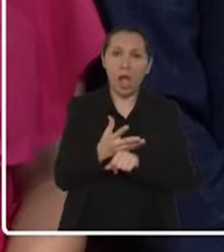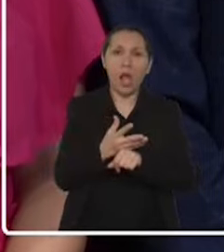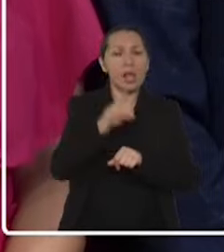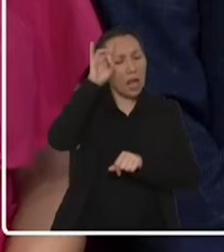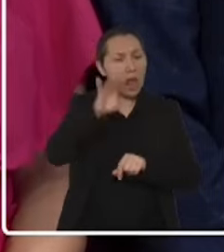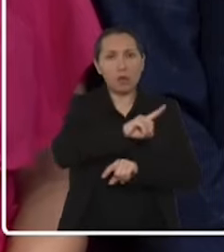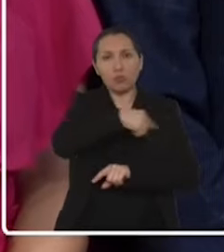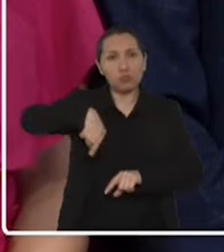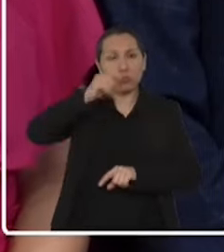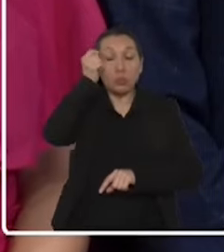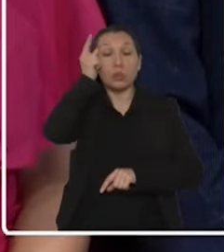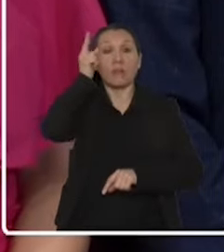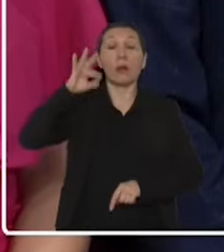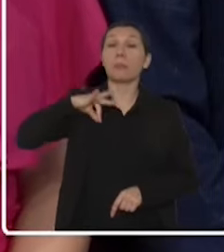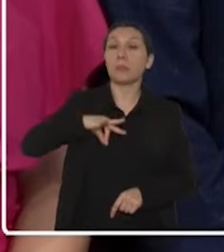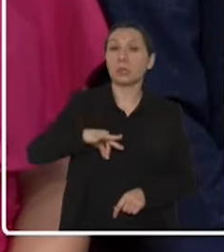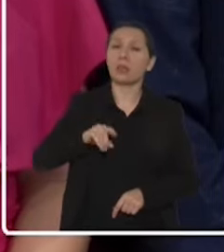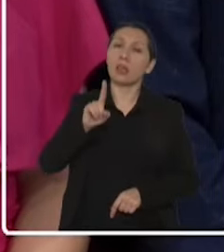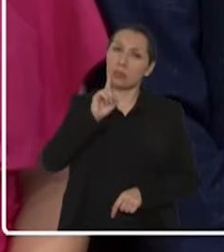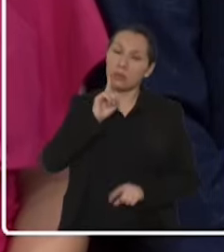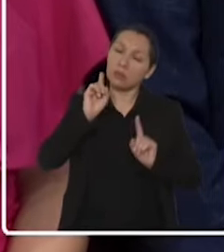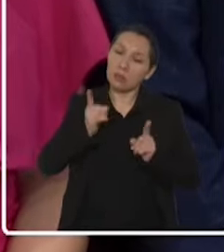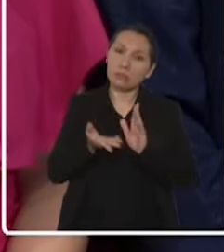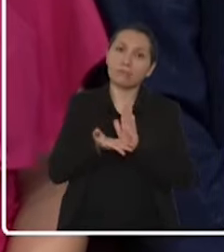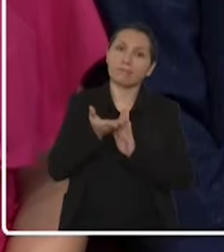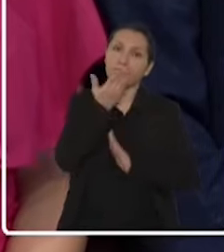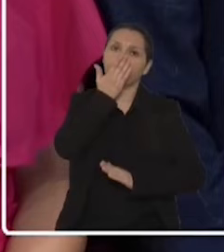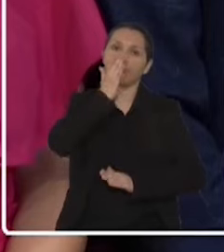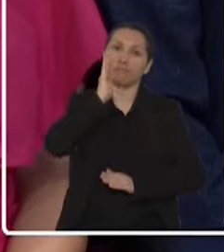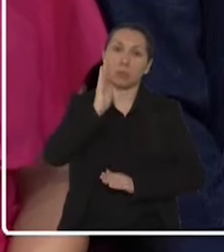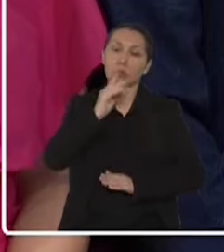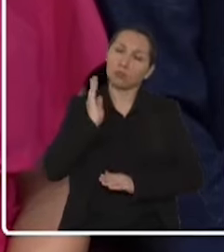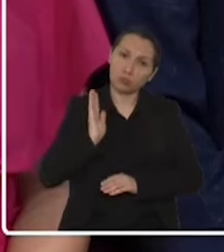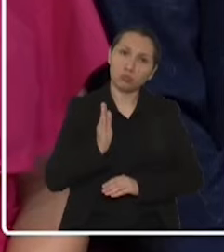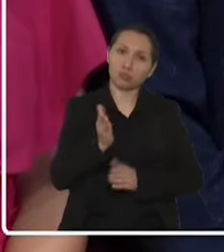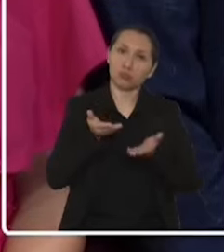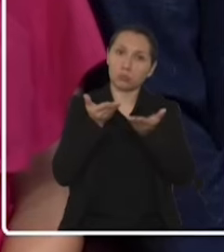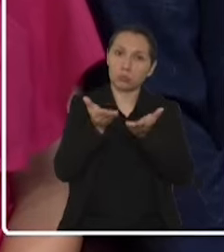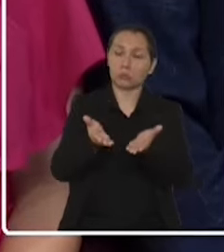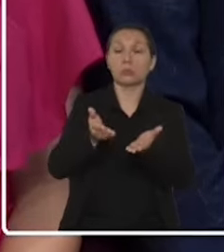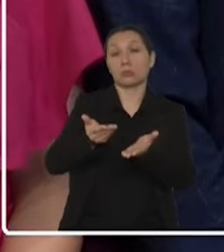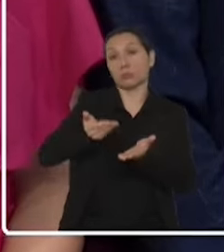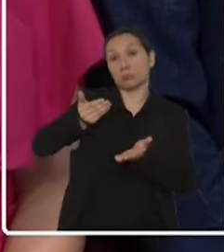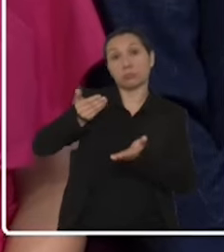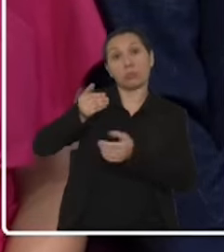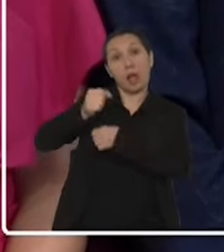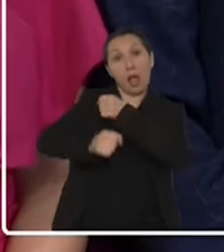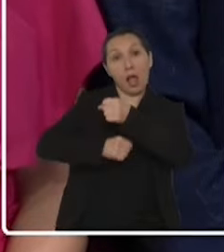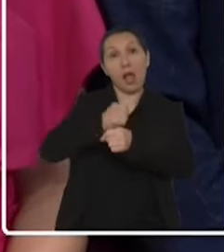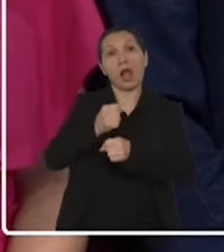diagnóstico común, y es que en Chile las pensiones tienen que mejorar. Por eso seguimos con toda la disposición que hemos tenido durante este